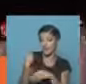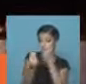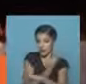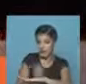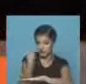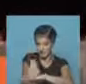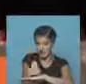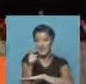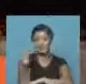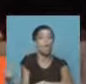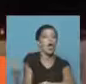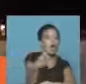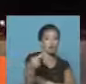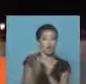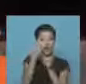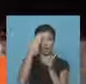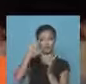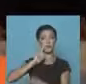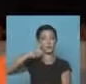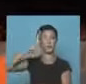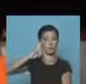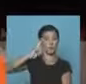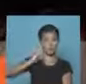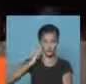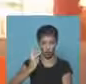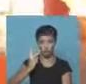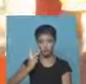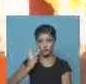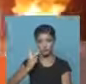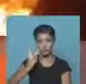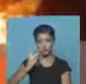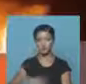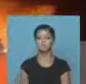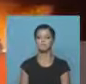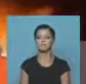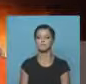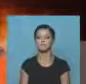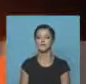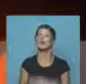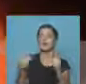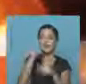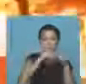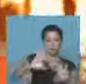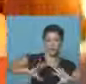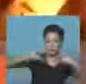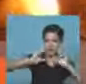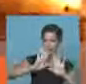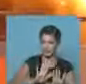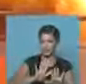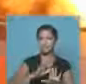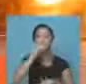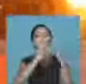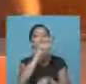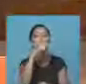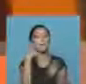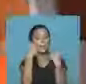contradice la letra de la Constitución de 1992, en donde, ¿por qué los paraguayos reaccionan así? Porque los paraguayos